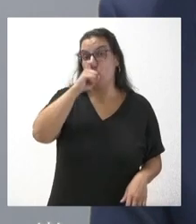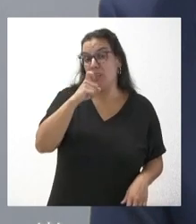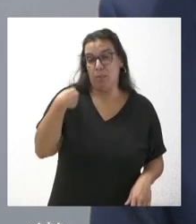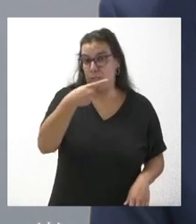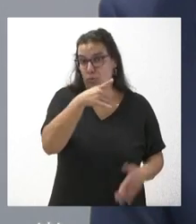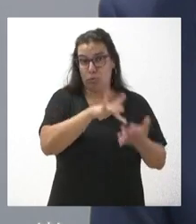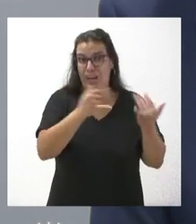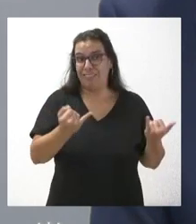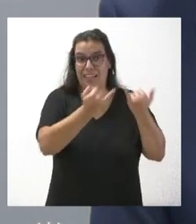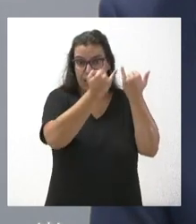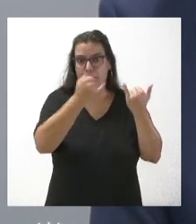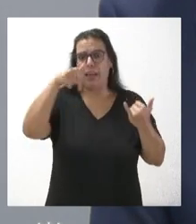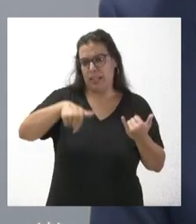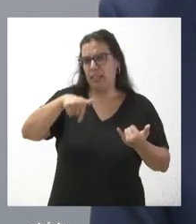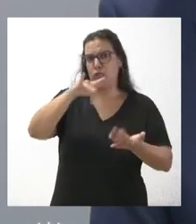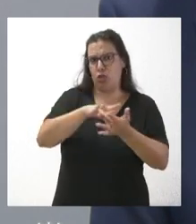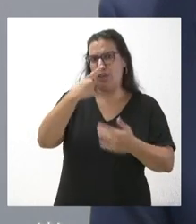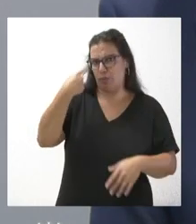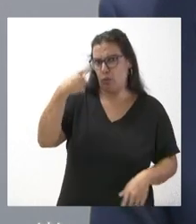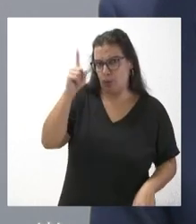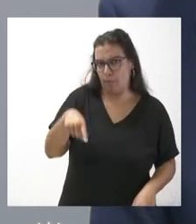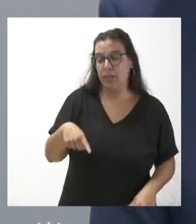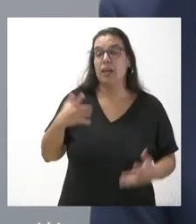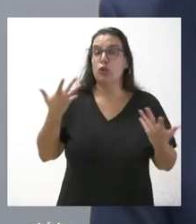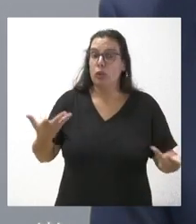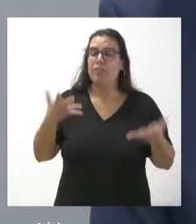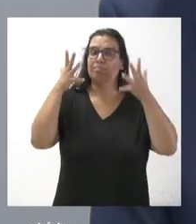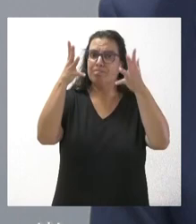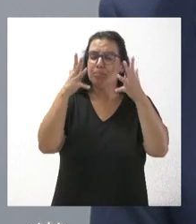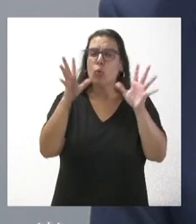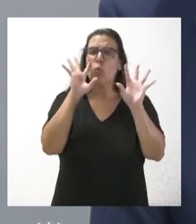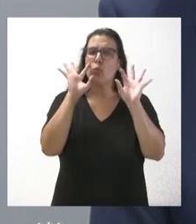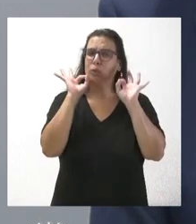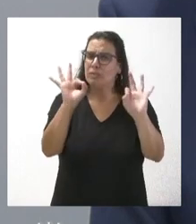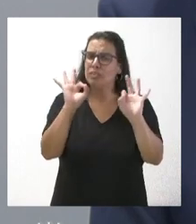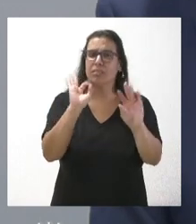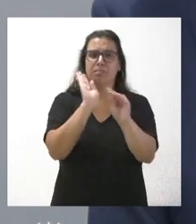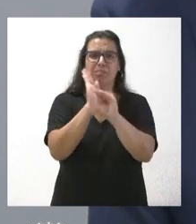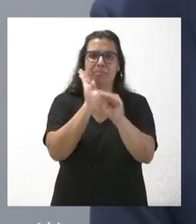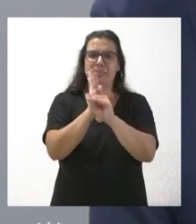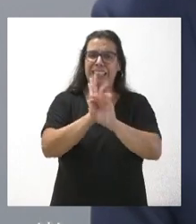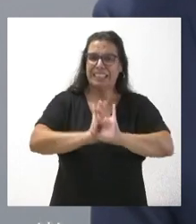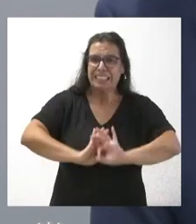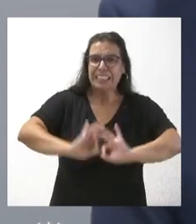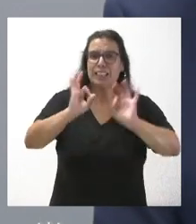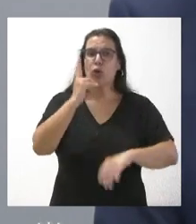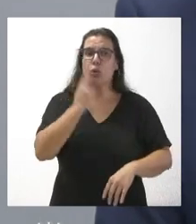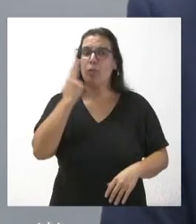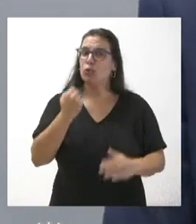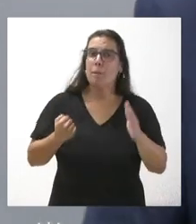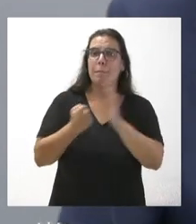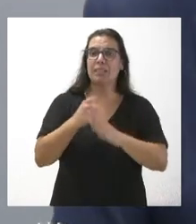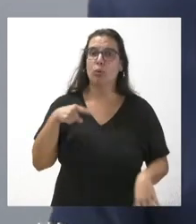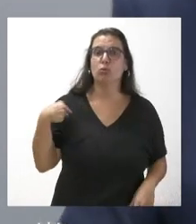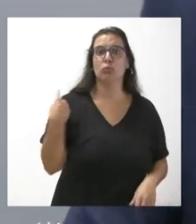en Tenerife y lo que hemos pasado nosotros el año pasado. Por lo tanto, recomendamos la máxima precaución, el máximo compromiso de todos